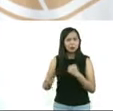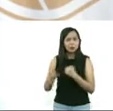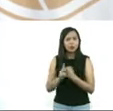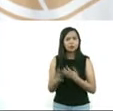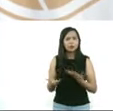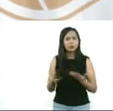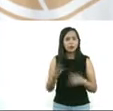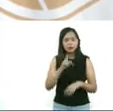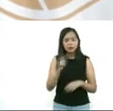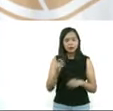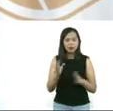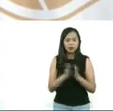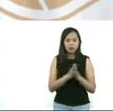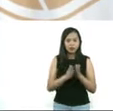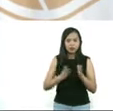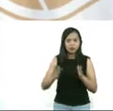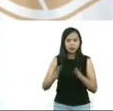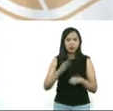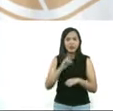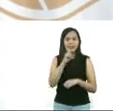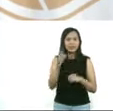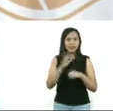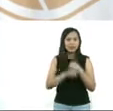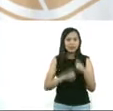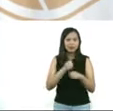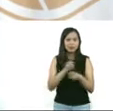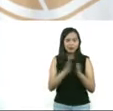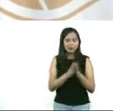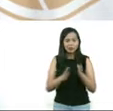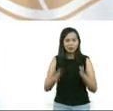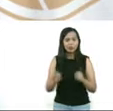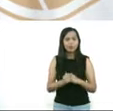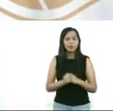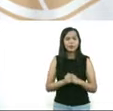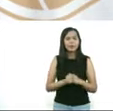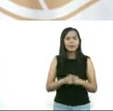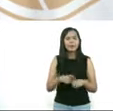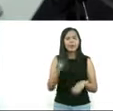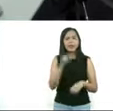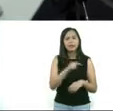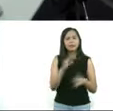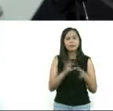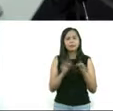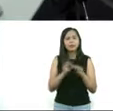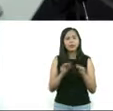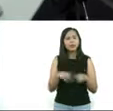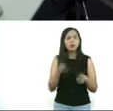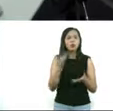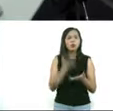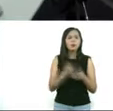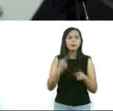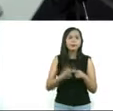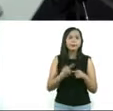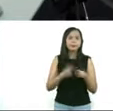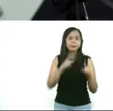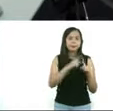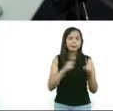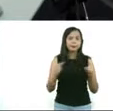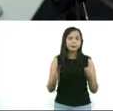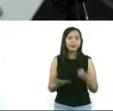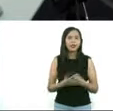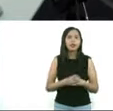después, para evitar que se definiera que los recursos naturales eran de la nación. Y hoy hay